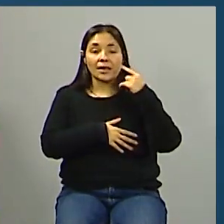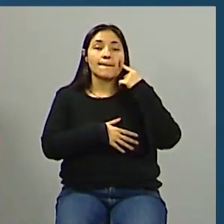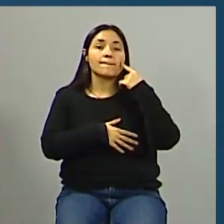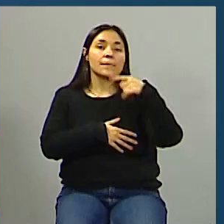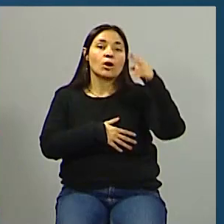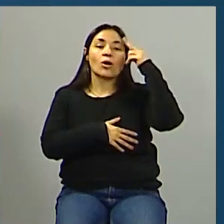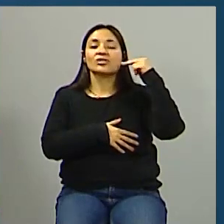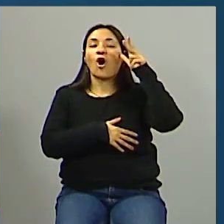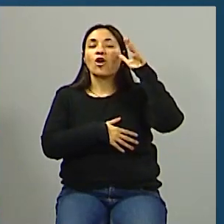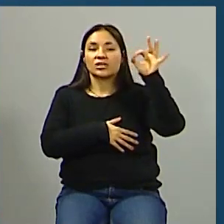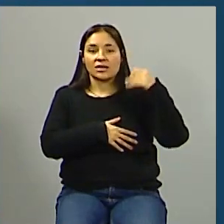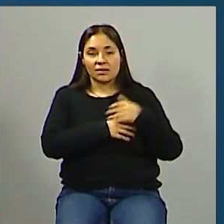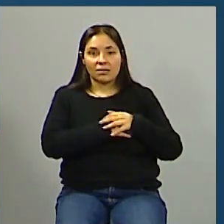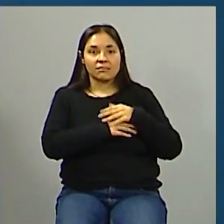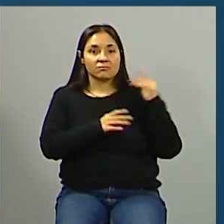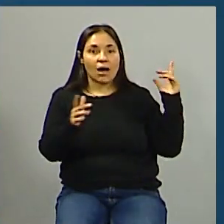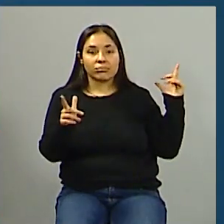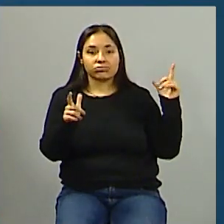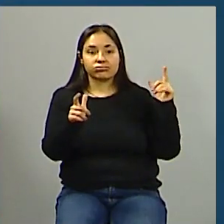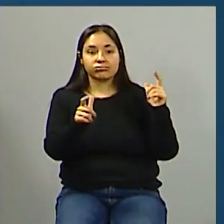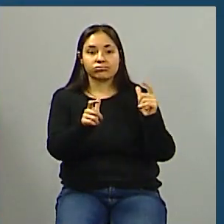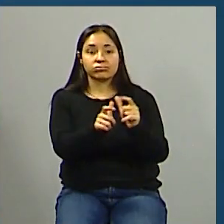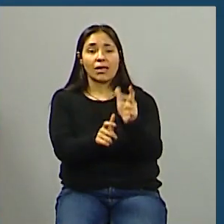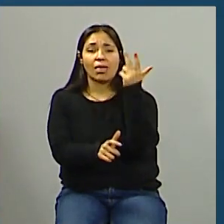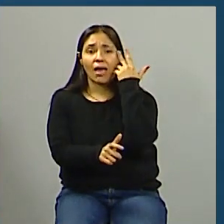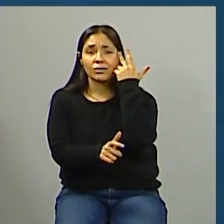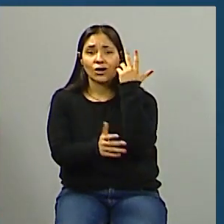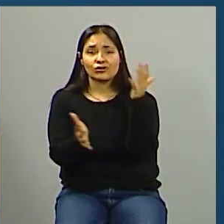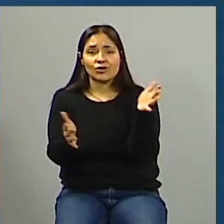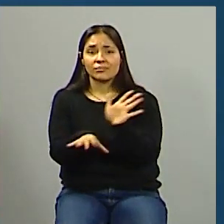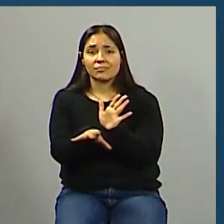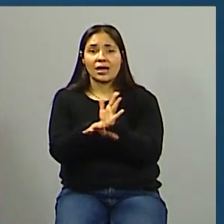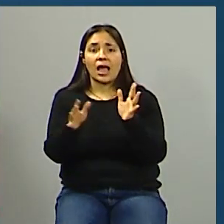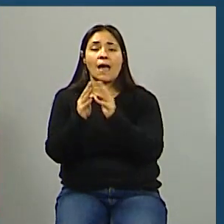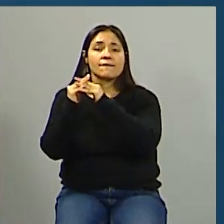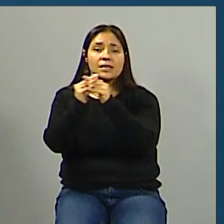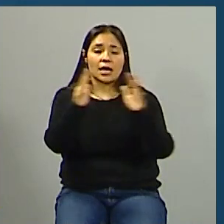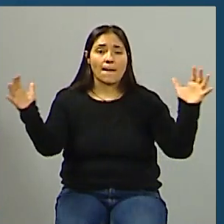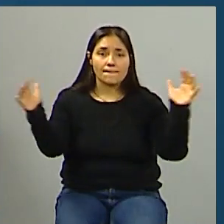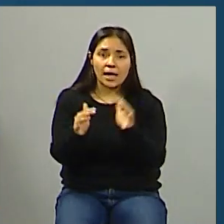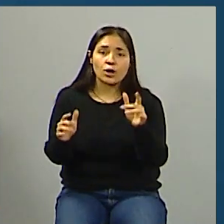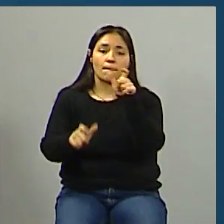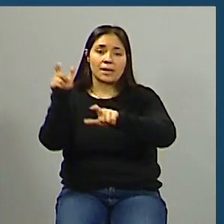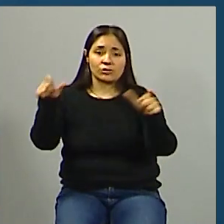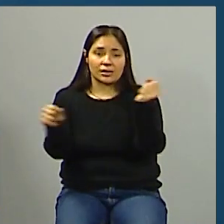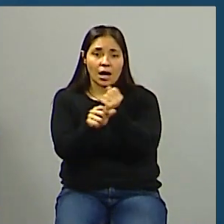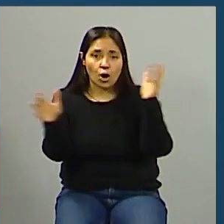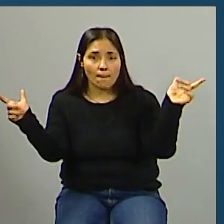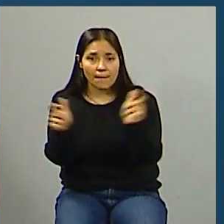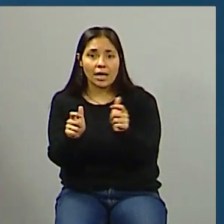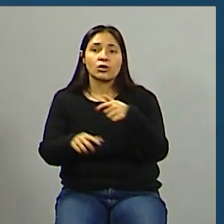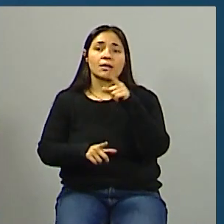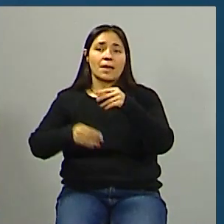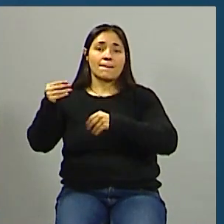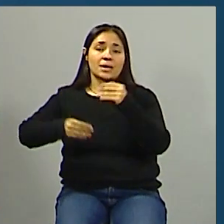80 a 18 litros per cápita hoy. Eso significa menos viñedos, significa menos personal, significa también para muchos de los productores que